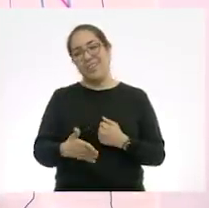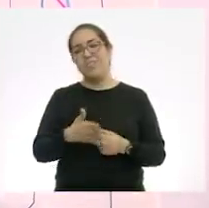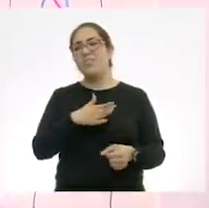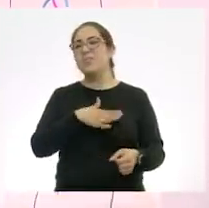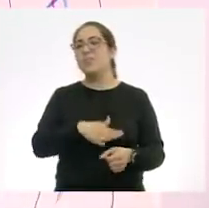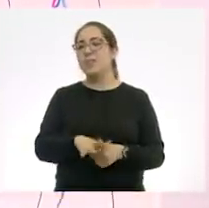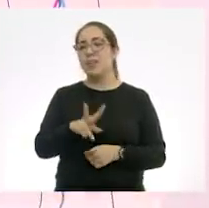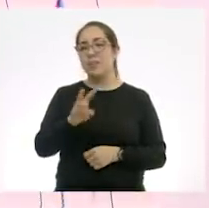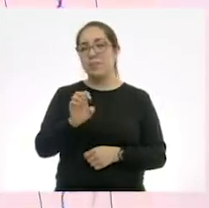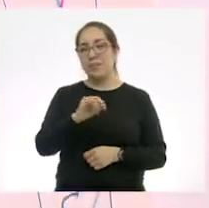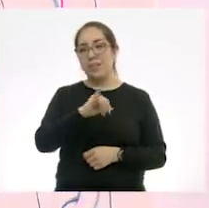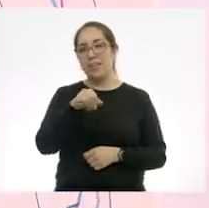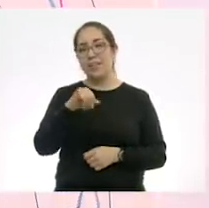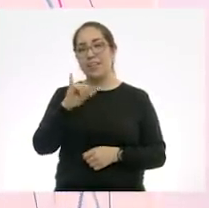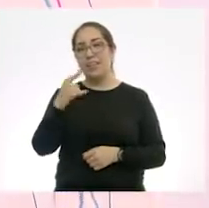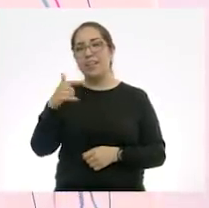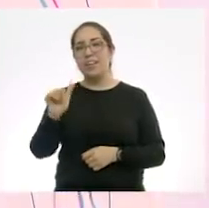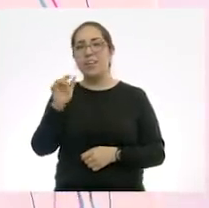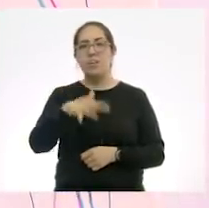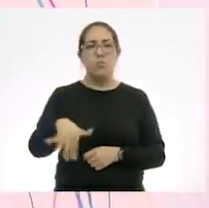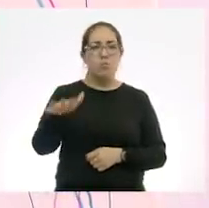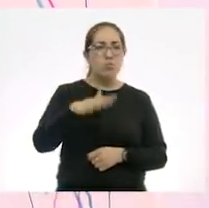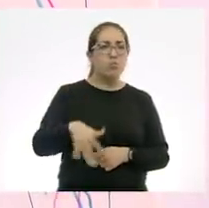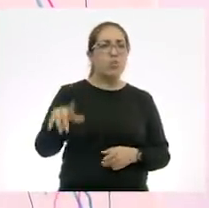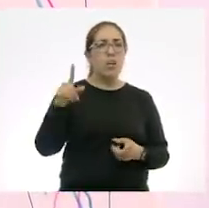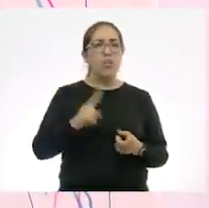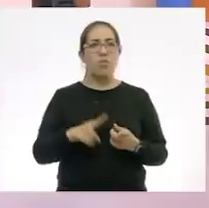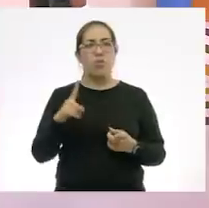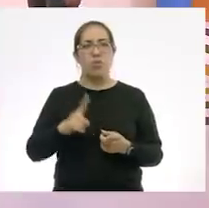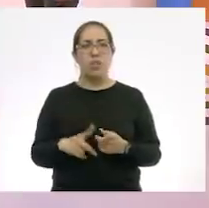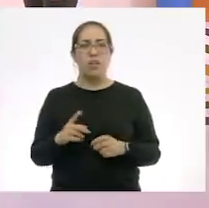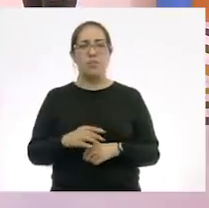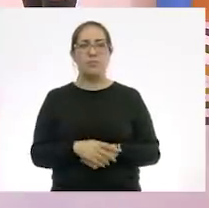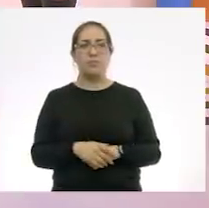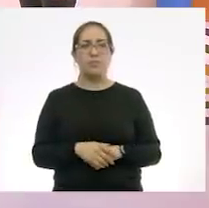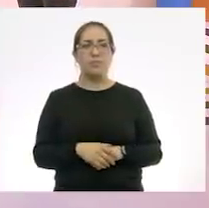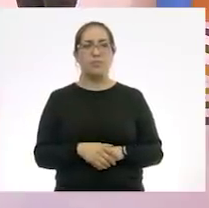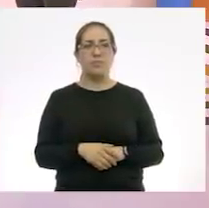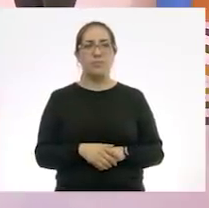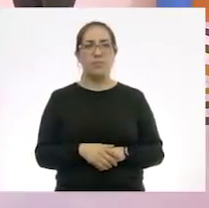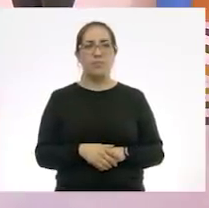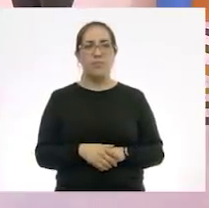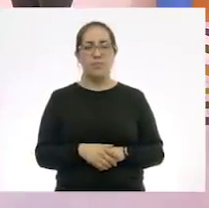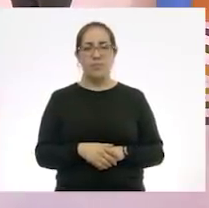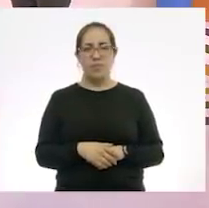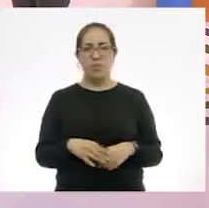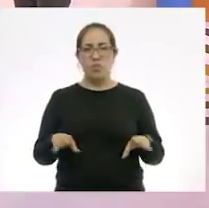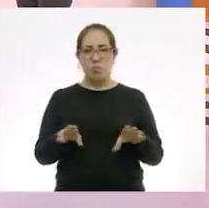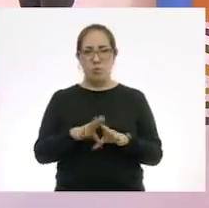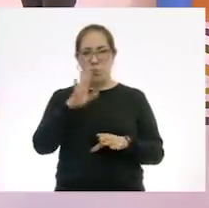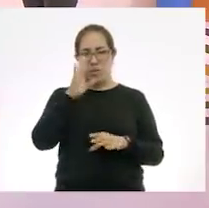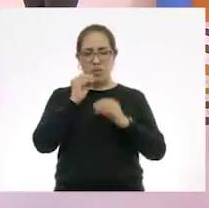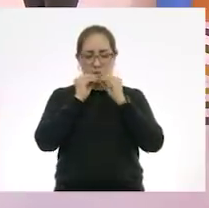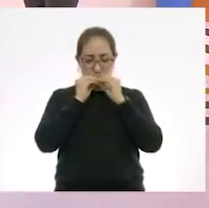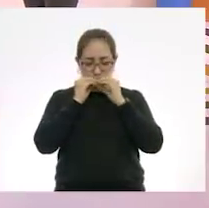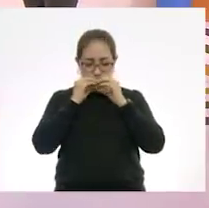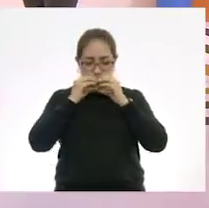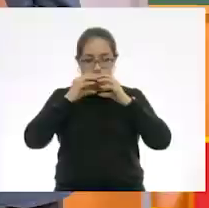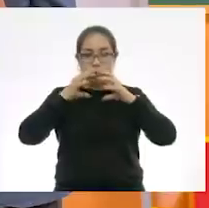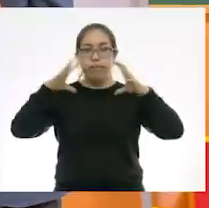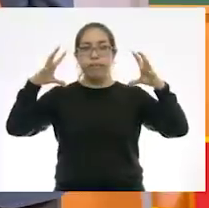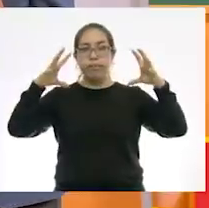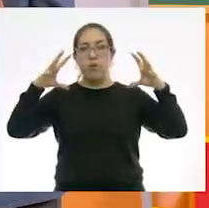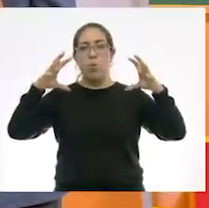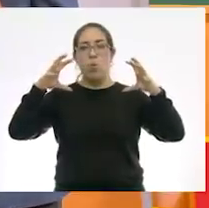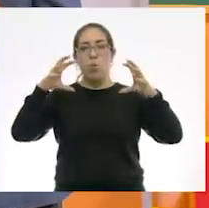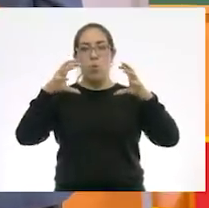vejiga. La vejiga. Vamos a buscarla. ¿Ustedes ven a la vejiga? La vejiga. Es más pequeña. Globito que se inflaba. Pero exacto, que se